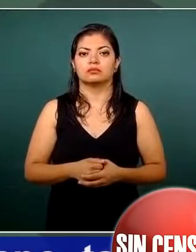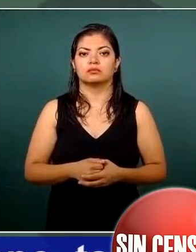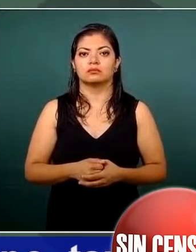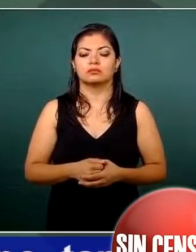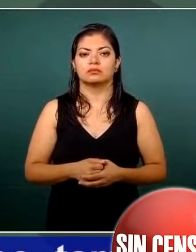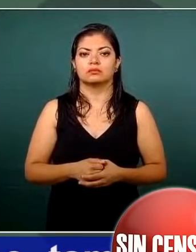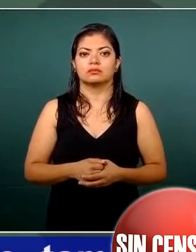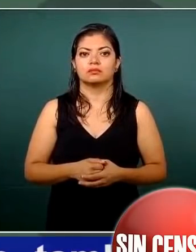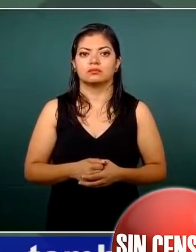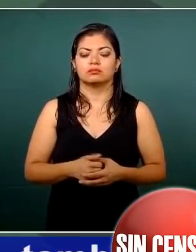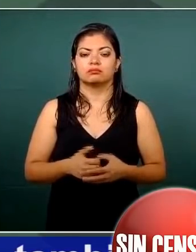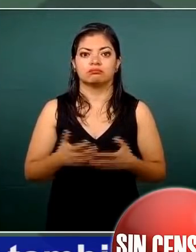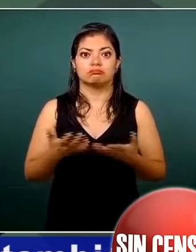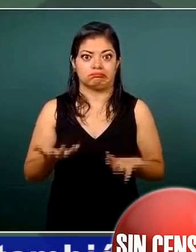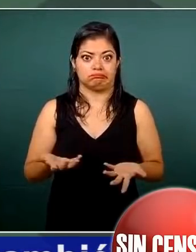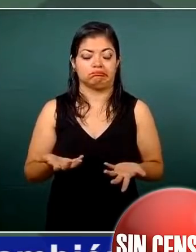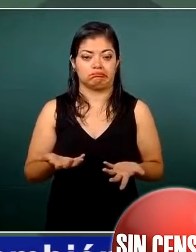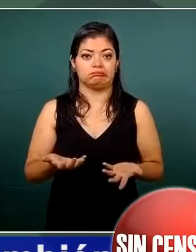legitimidad y además defendiendo